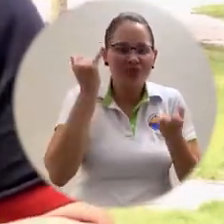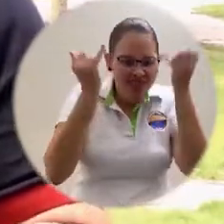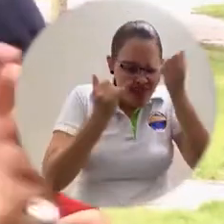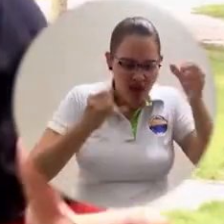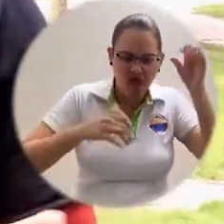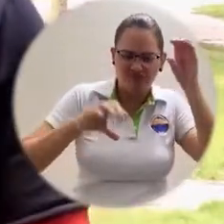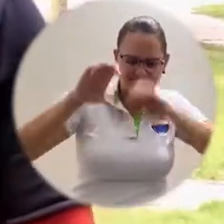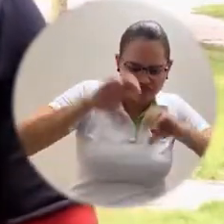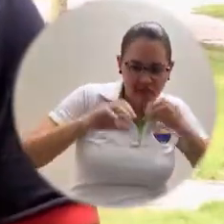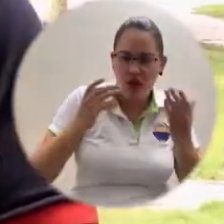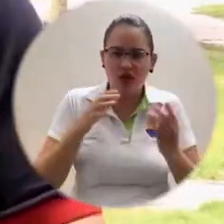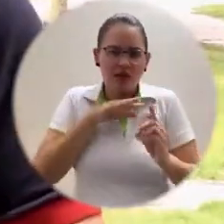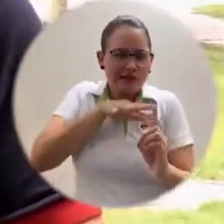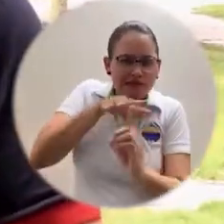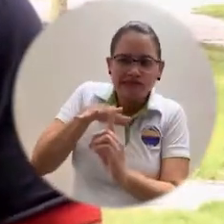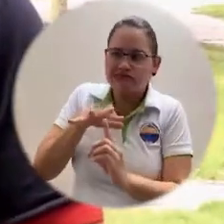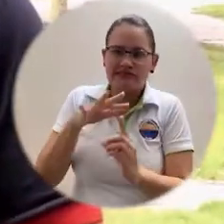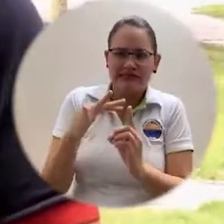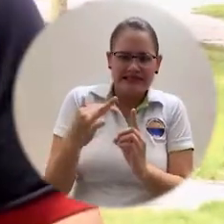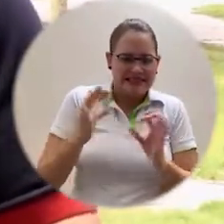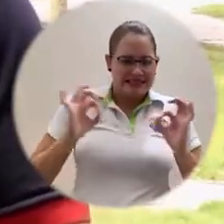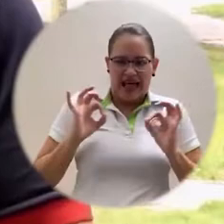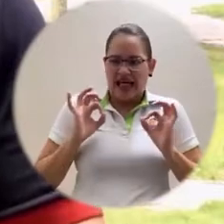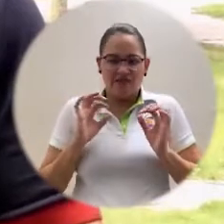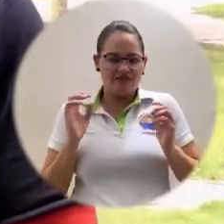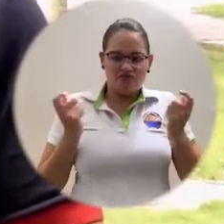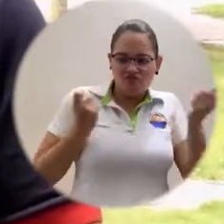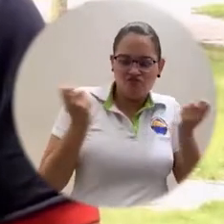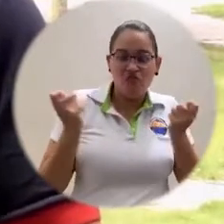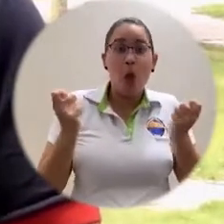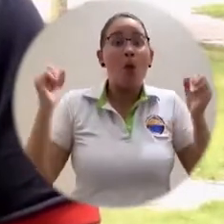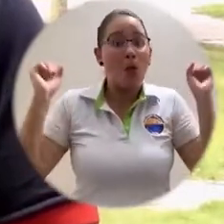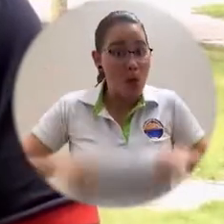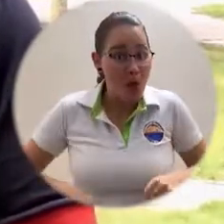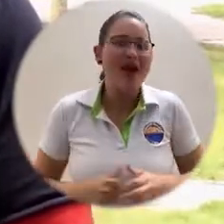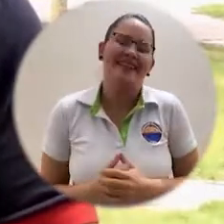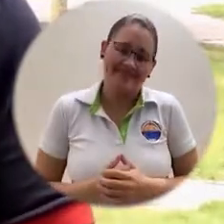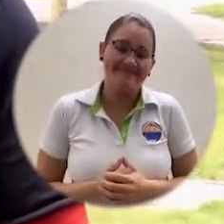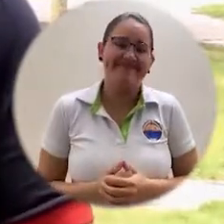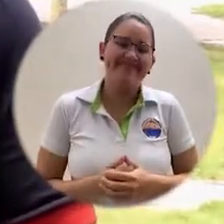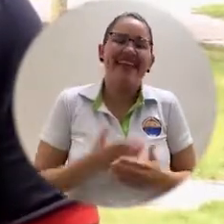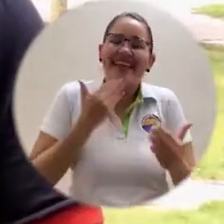recursos para todo el tema de reactivos y elementos de bioseguridad. Así que nuevamente muchas gracias a todos